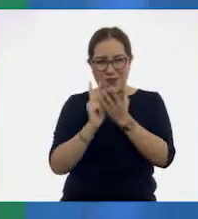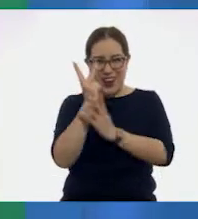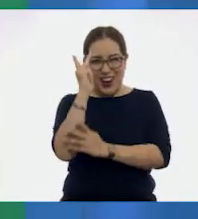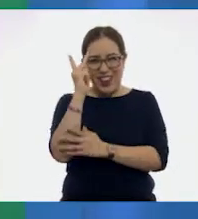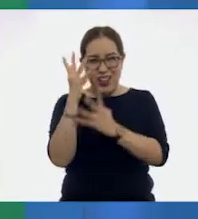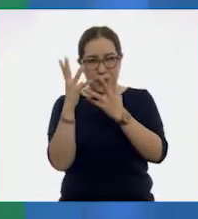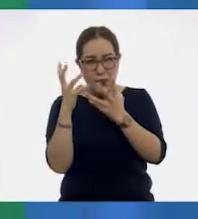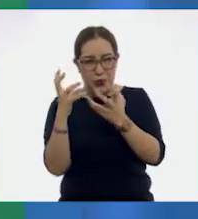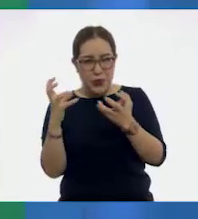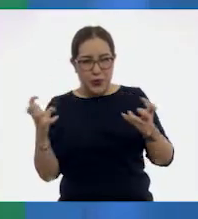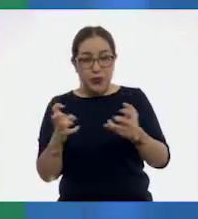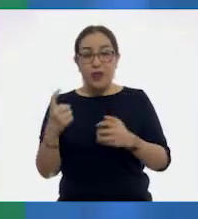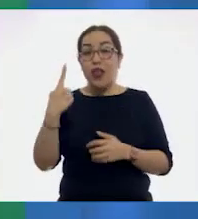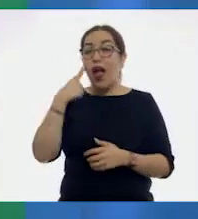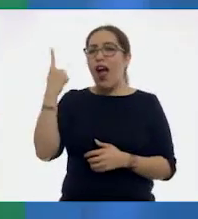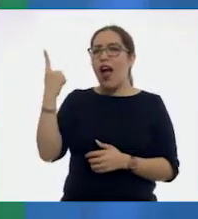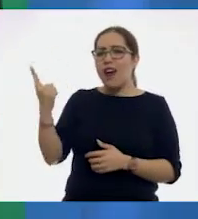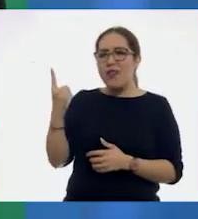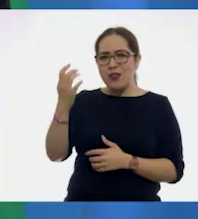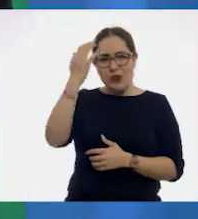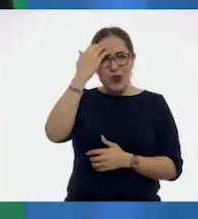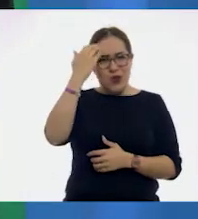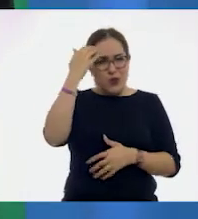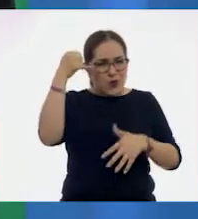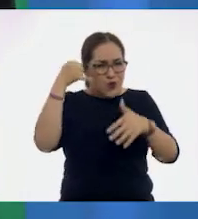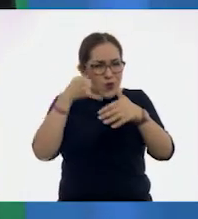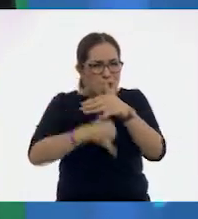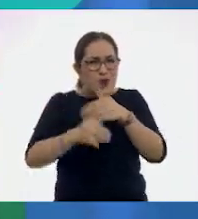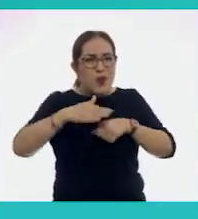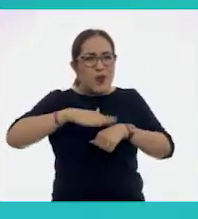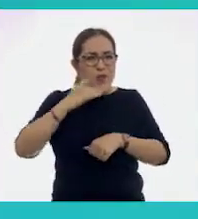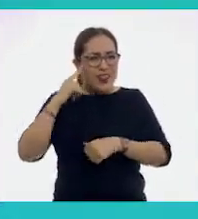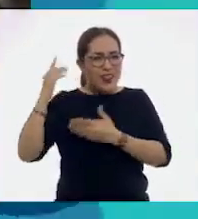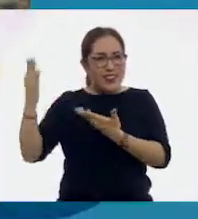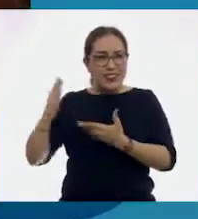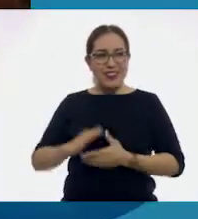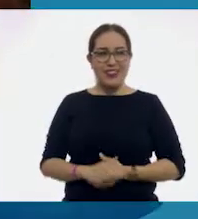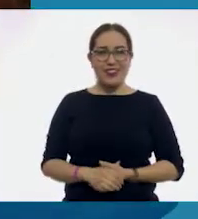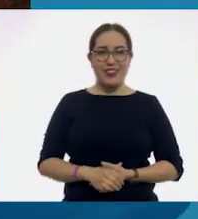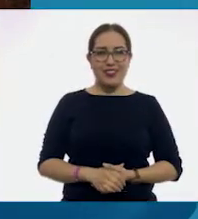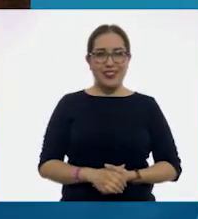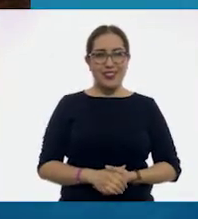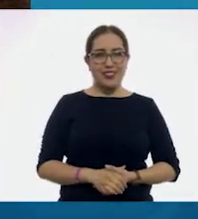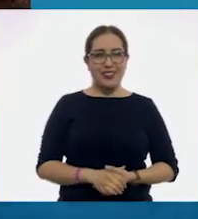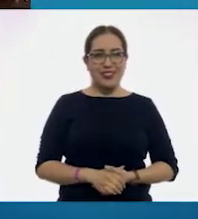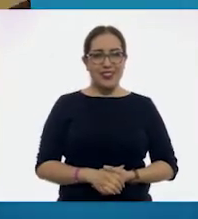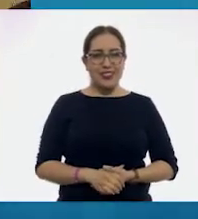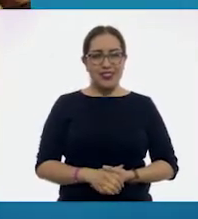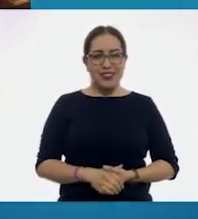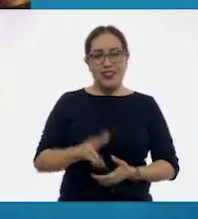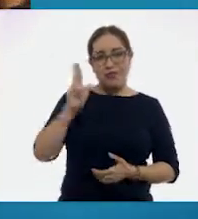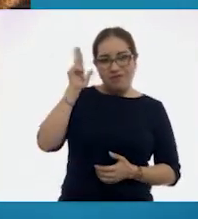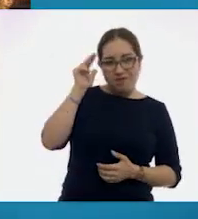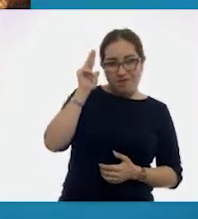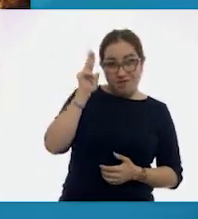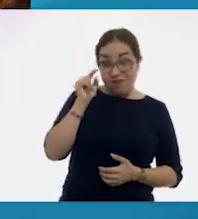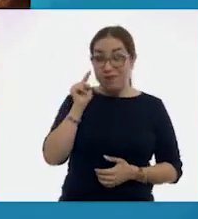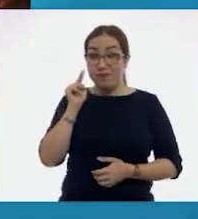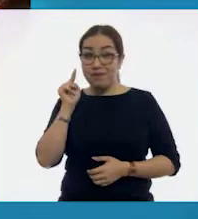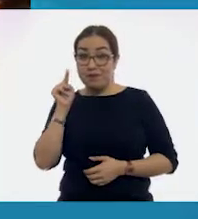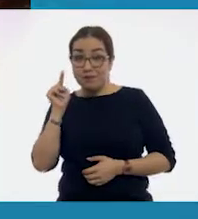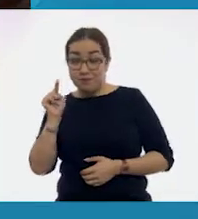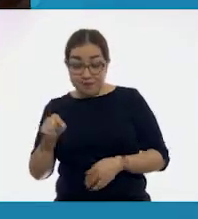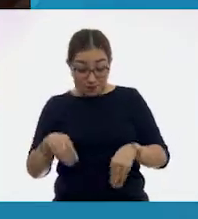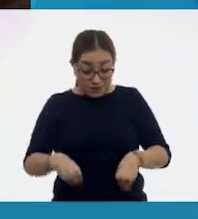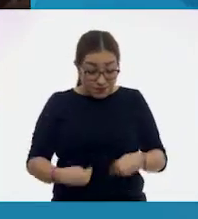para conocer un poco más de los habitantes de este ecosistema. La liebre Lola vivía